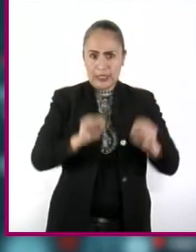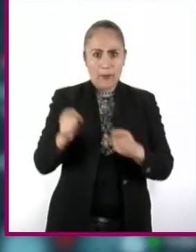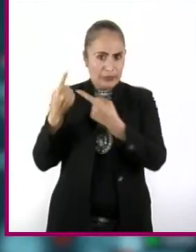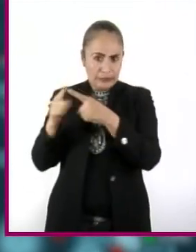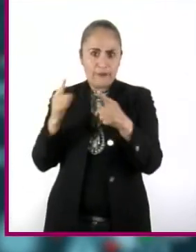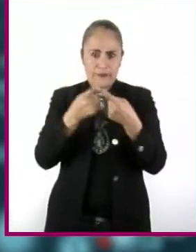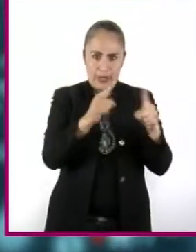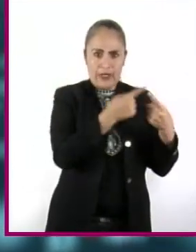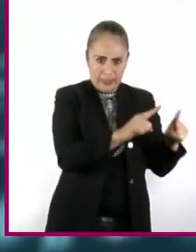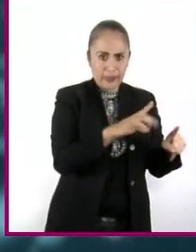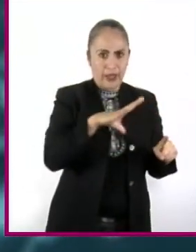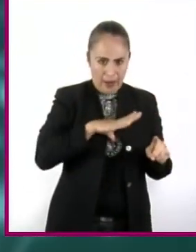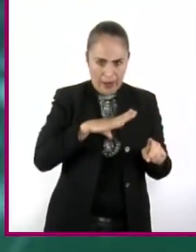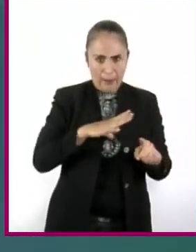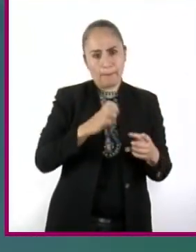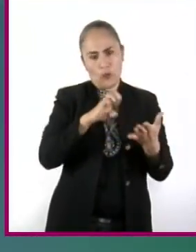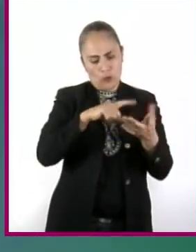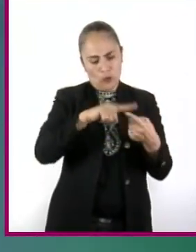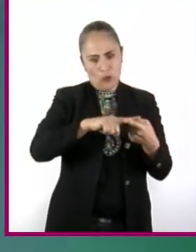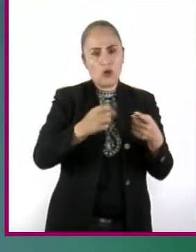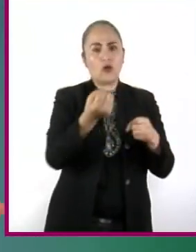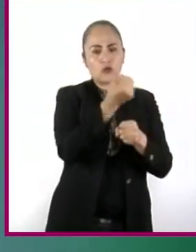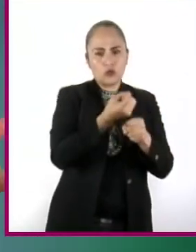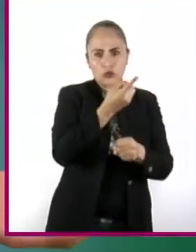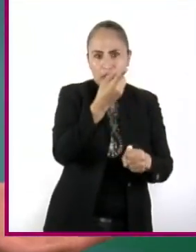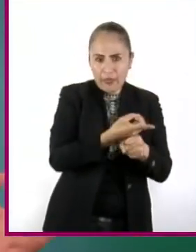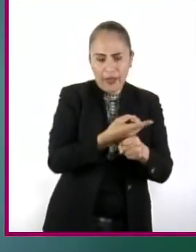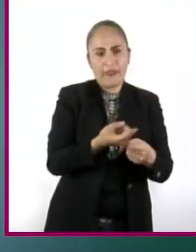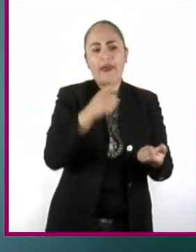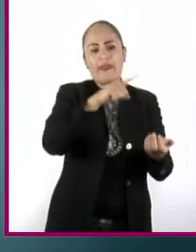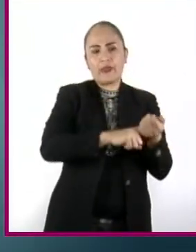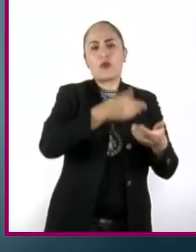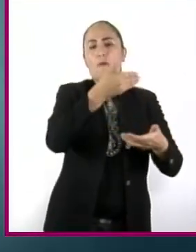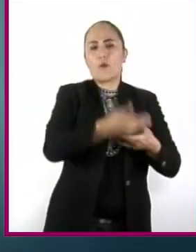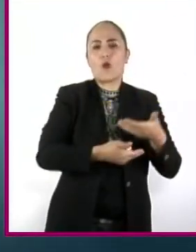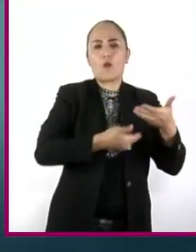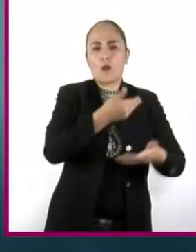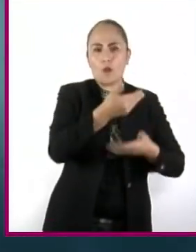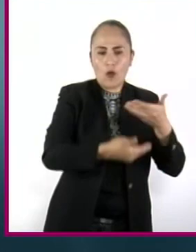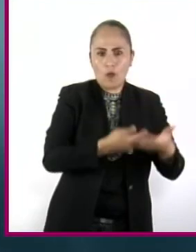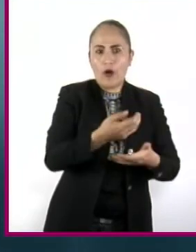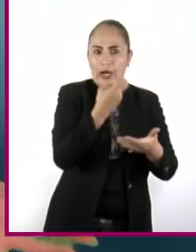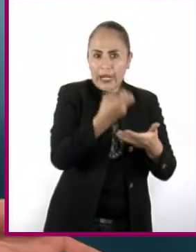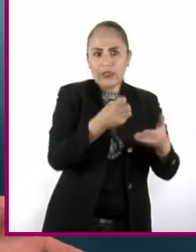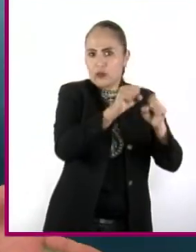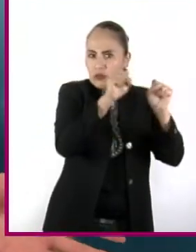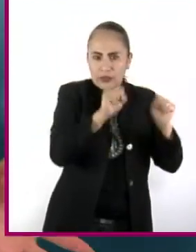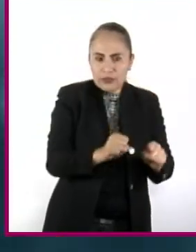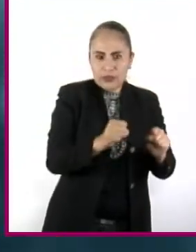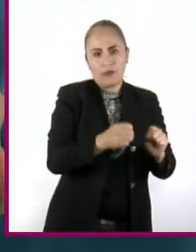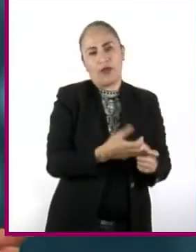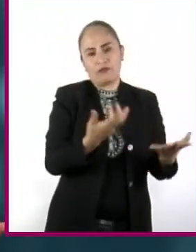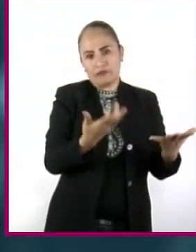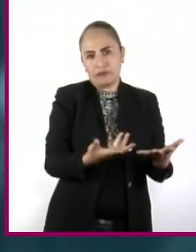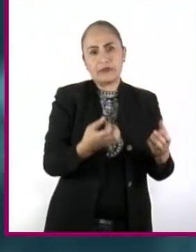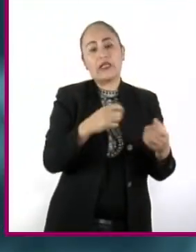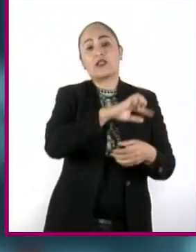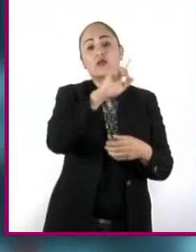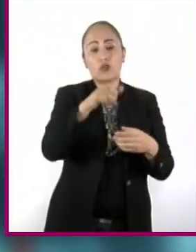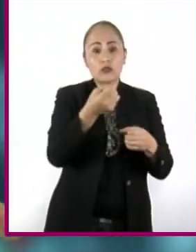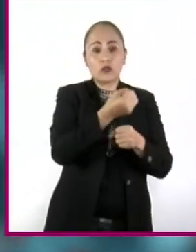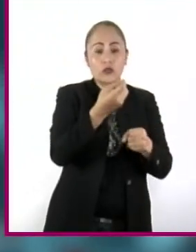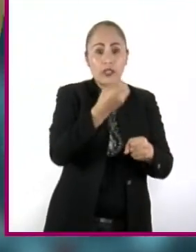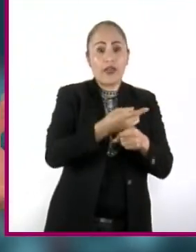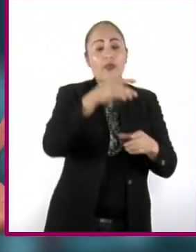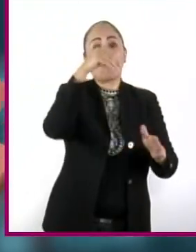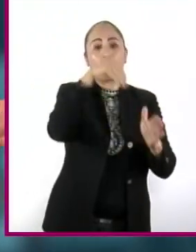ellos podemos destacar a las sociedades. Los procesos que ocurren en ellas son parte de un sistema. Así que el declive de una sociedad se